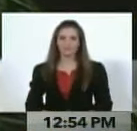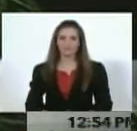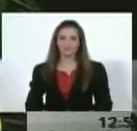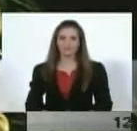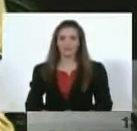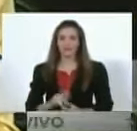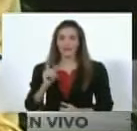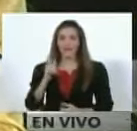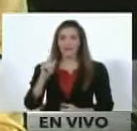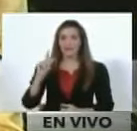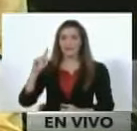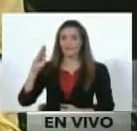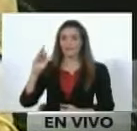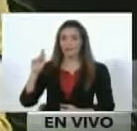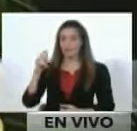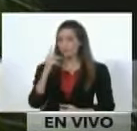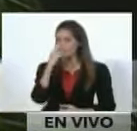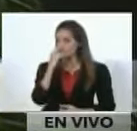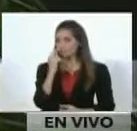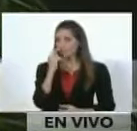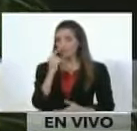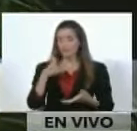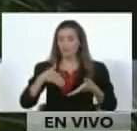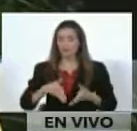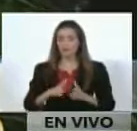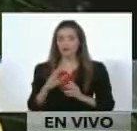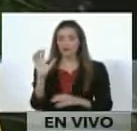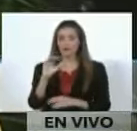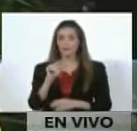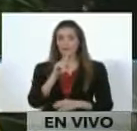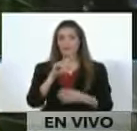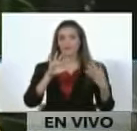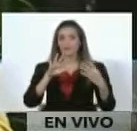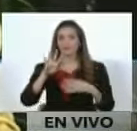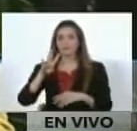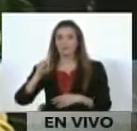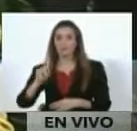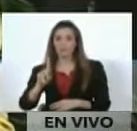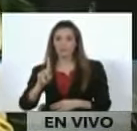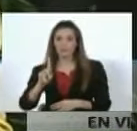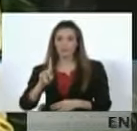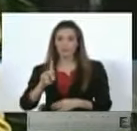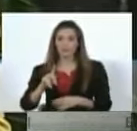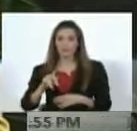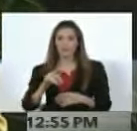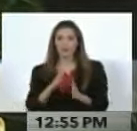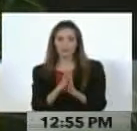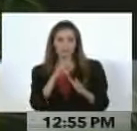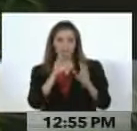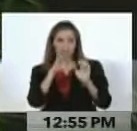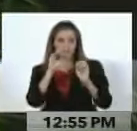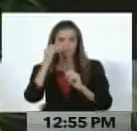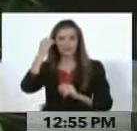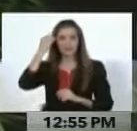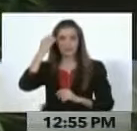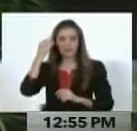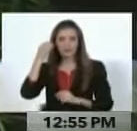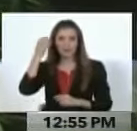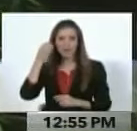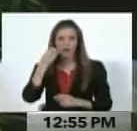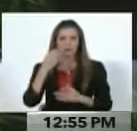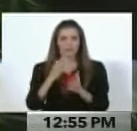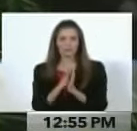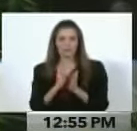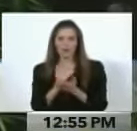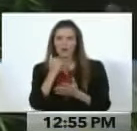Gilberto Rodríguez Ochoa nació en Caracas en 1941, forjando sus convicciones y pensamientos al